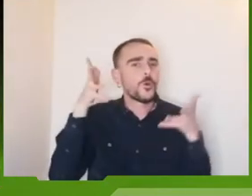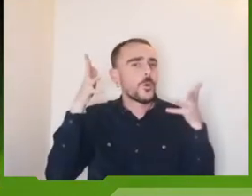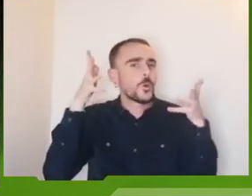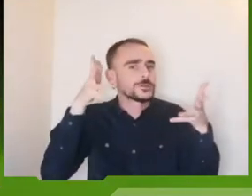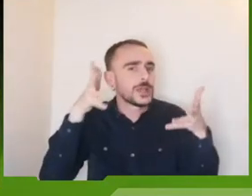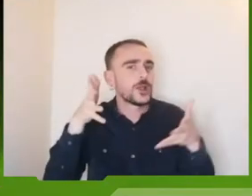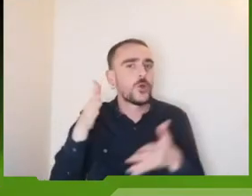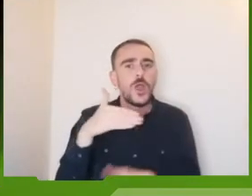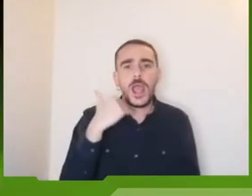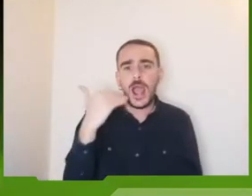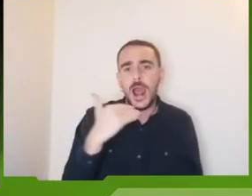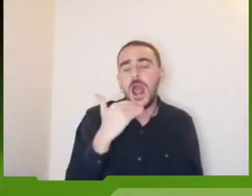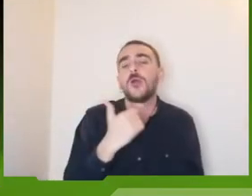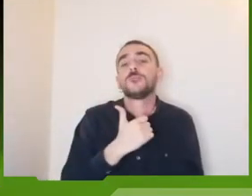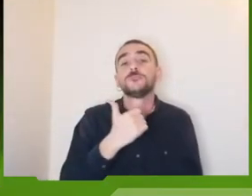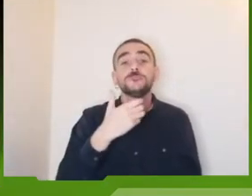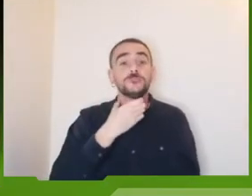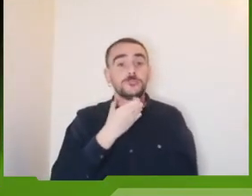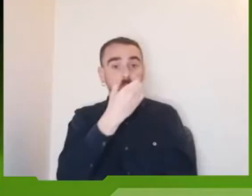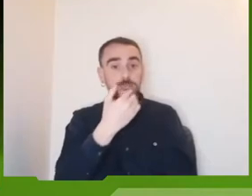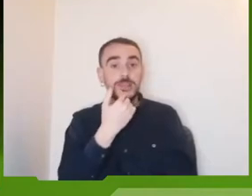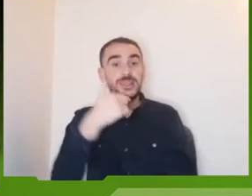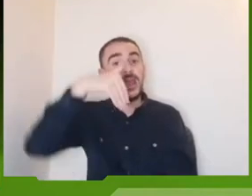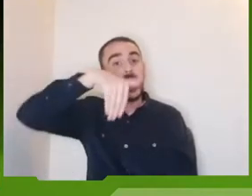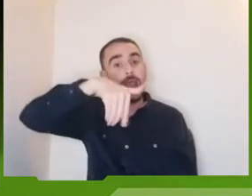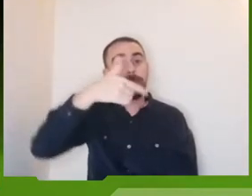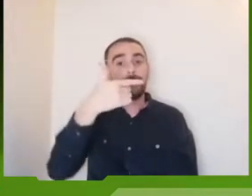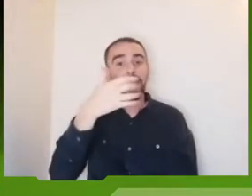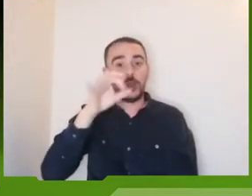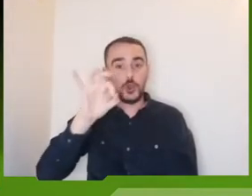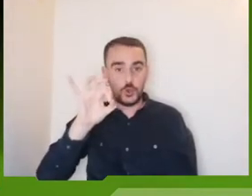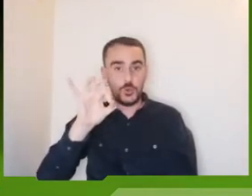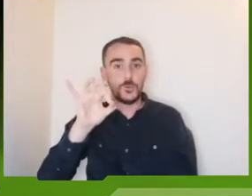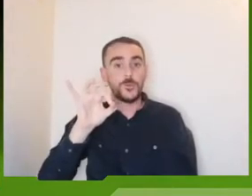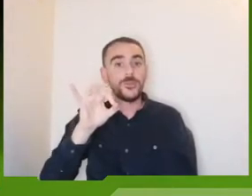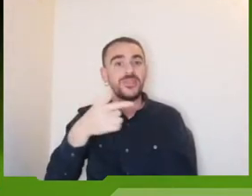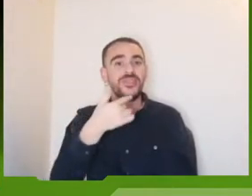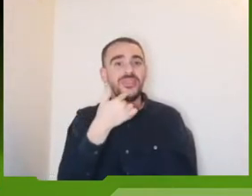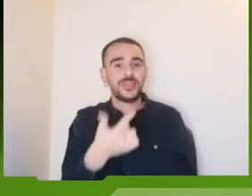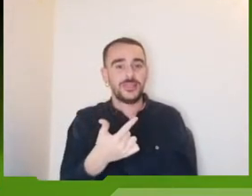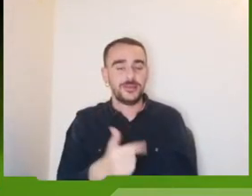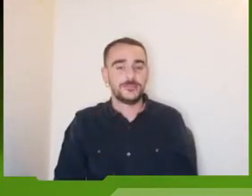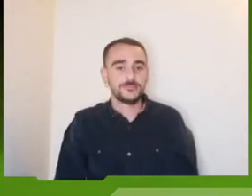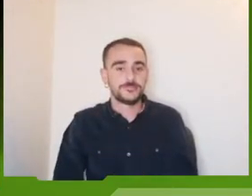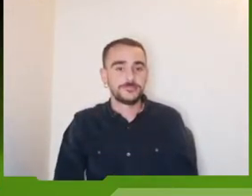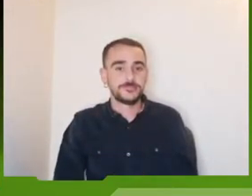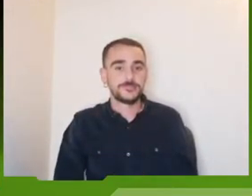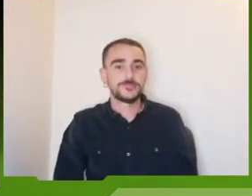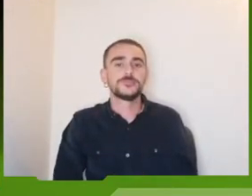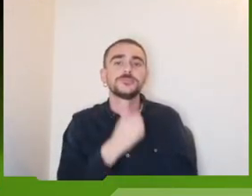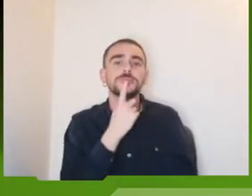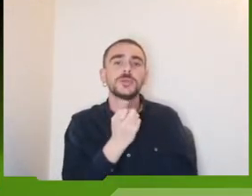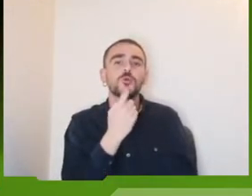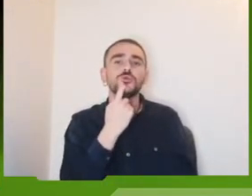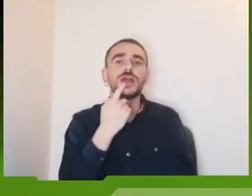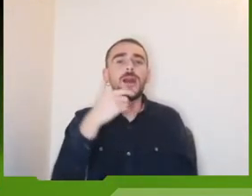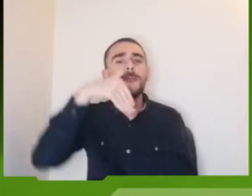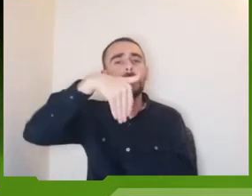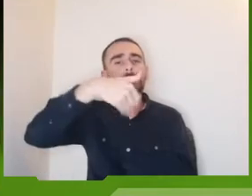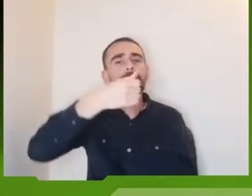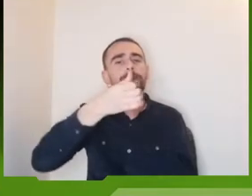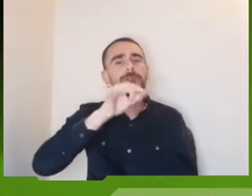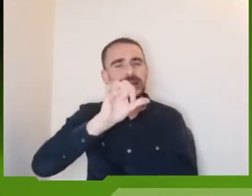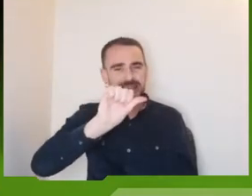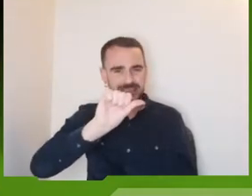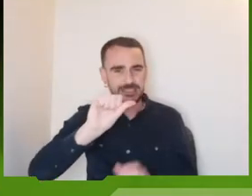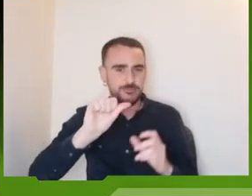Sí, por el chat, MGo decía, bueno, se preguntaba o te preguntaba si con esta masa se puede